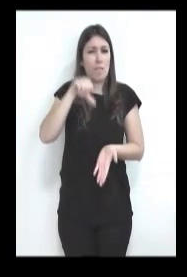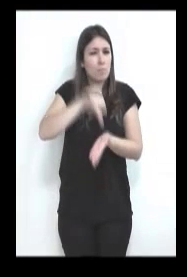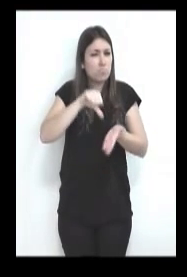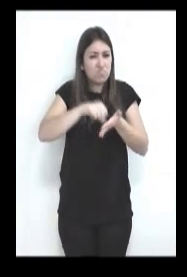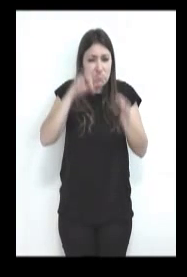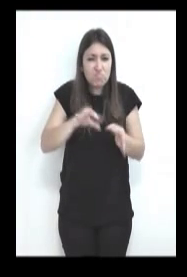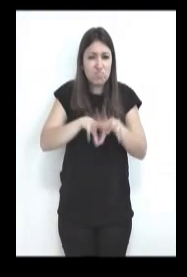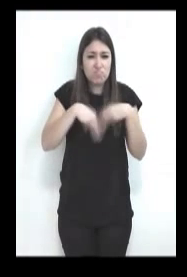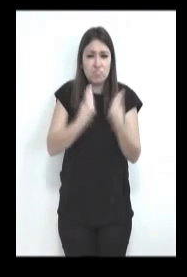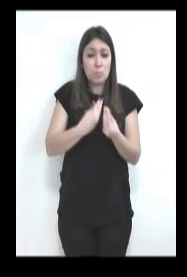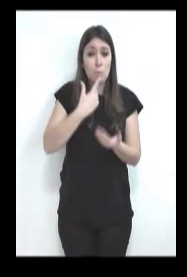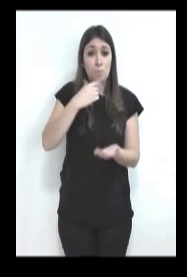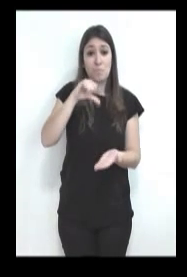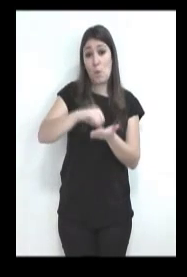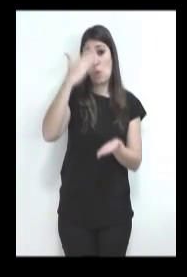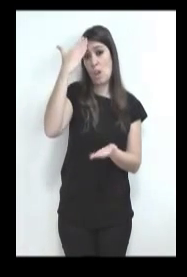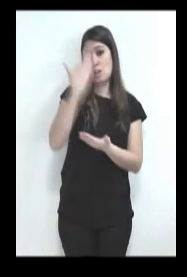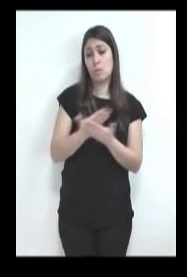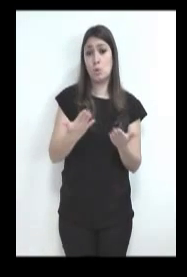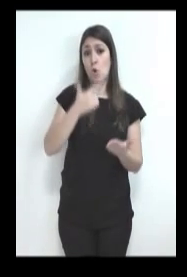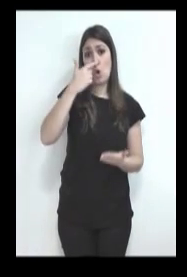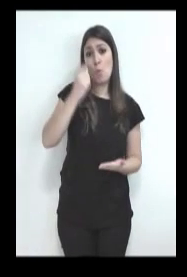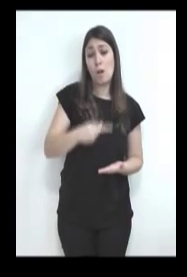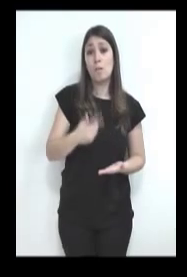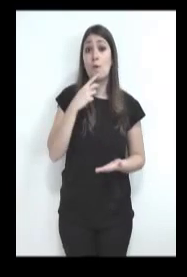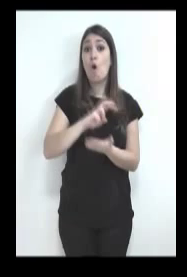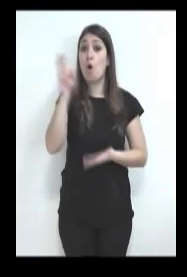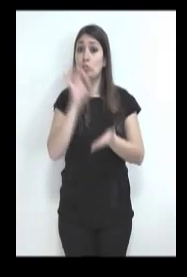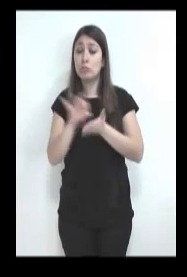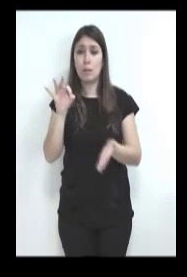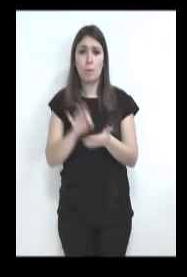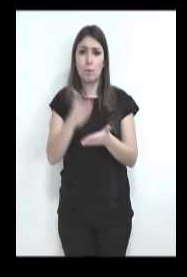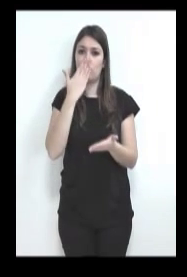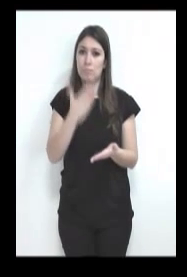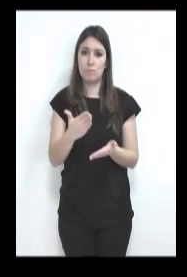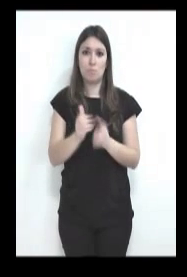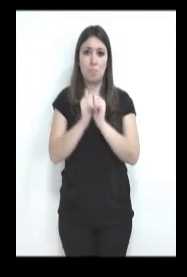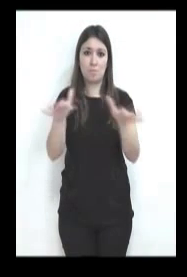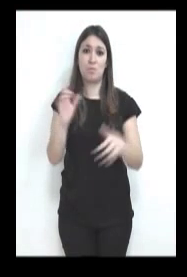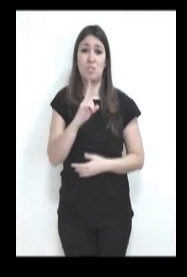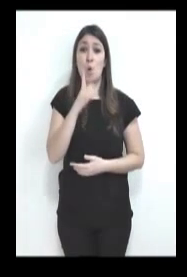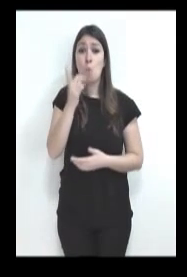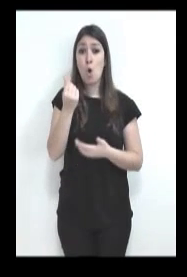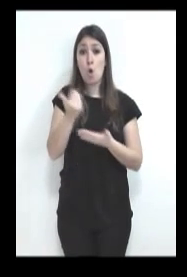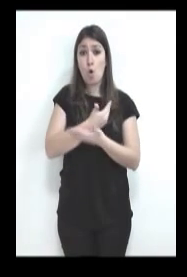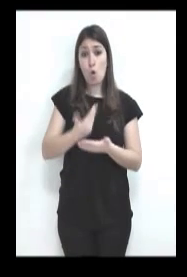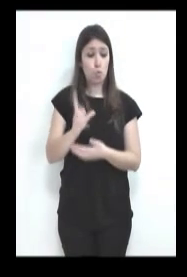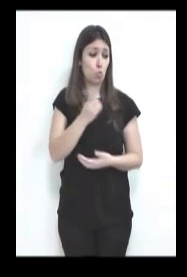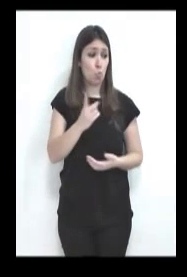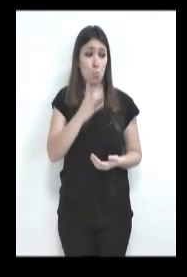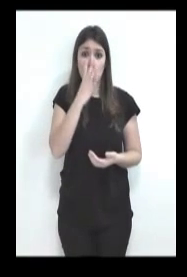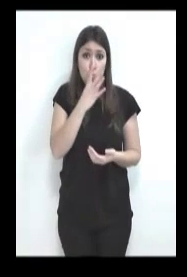urbanas, muy centrales de una ciudad, y sin embargo hay otros servicios que simplemente no tiene sentido desplegar, ya no por rentabilidad económica, sino incluso